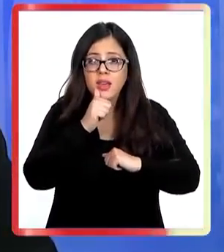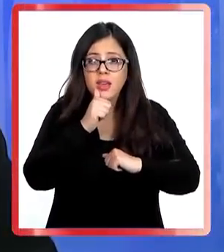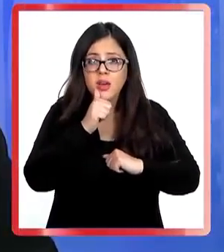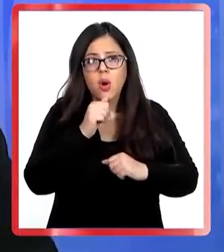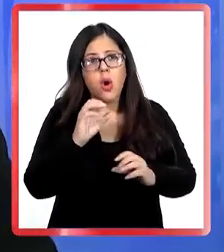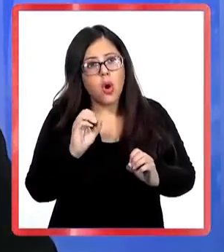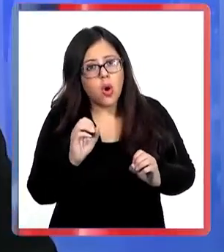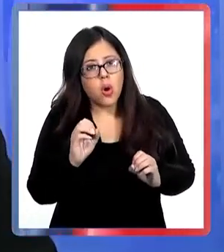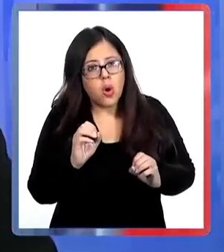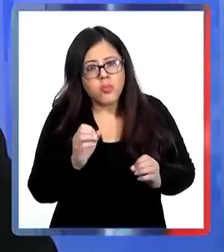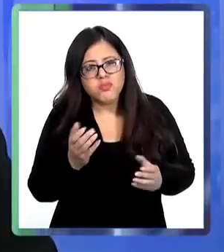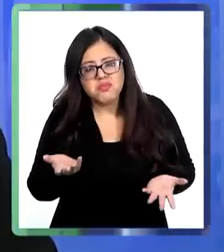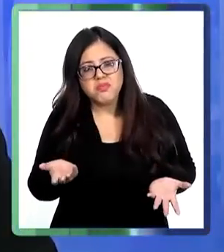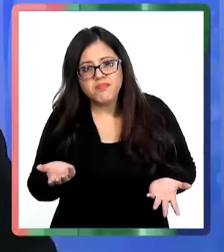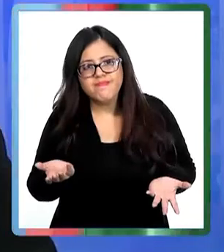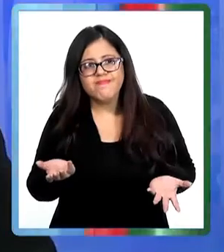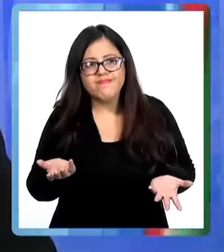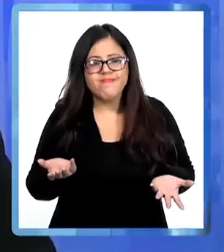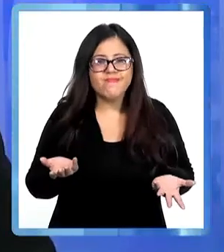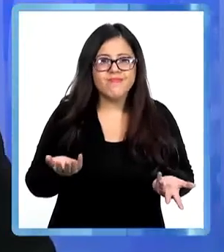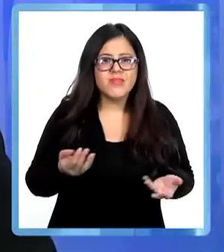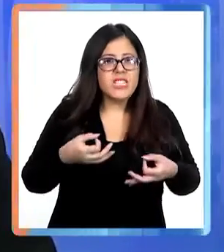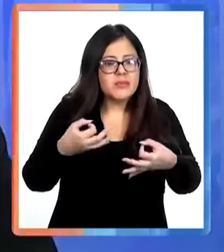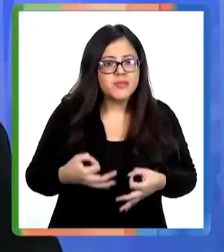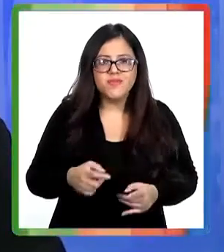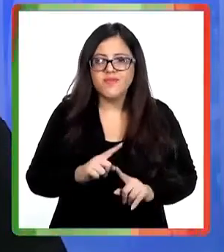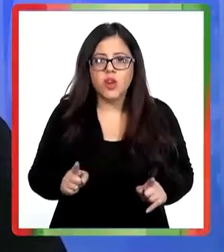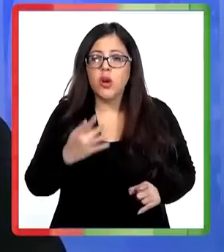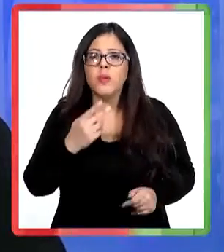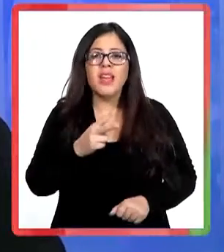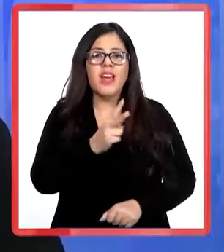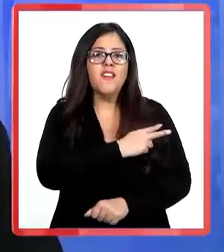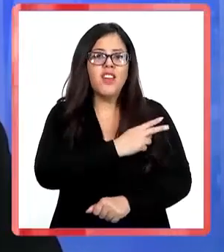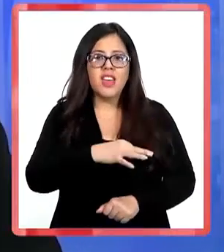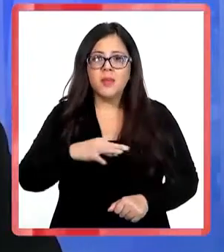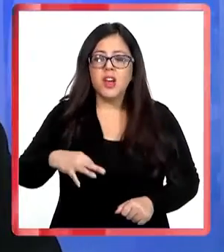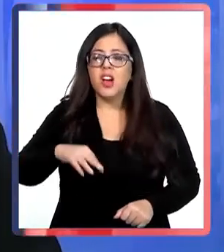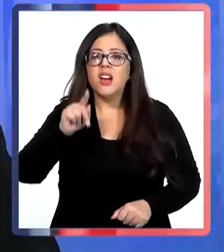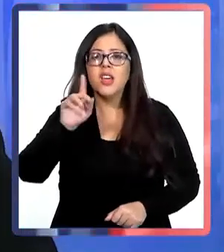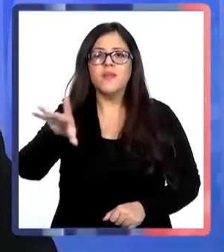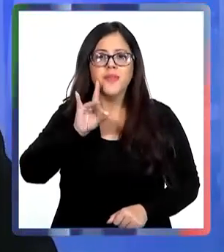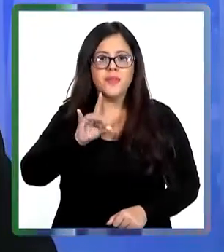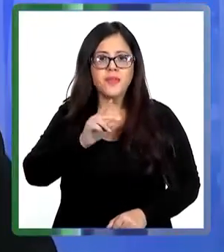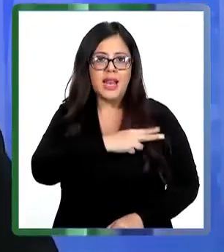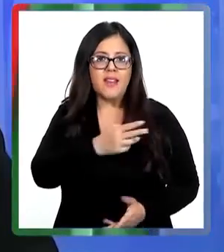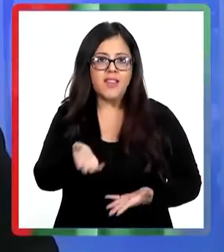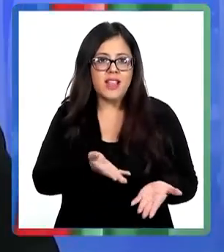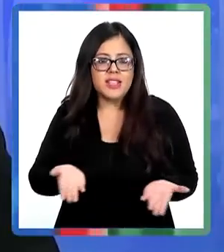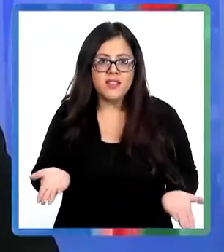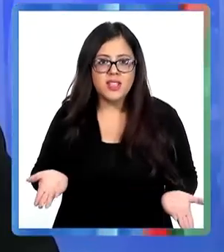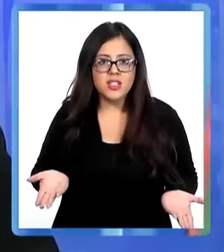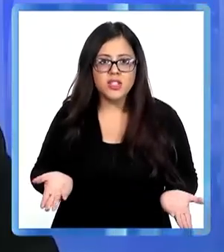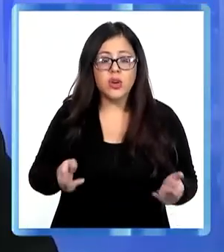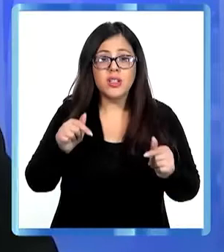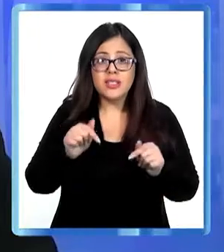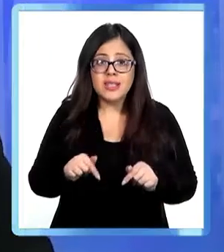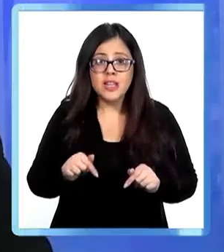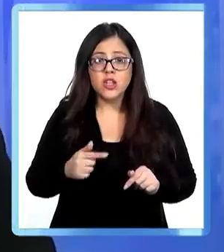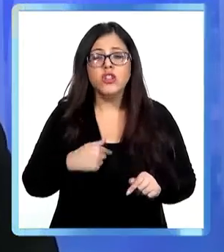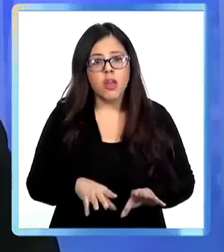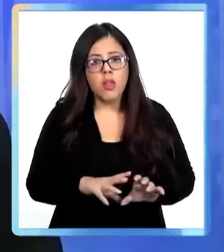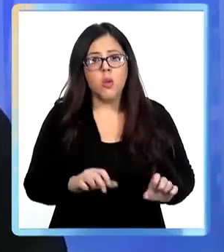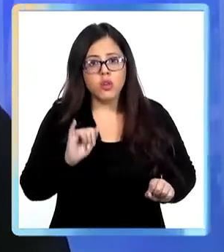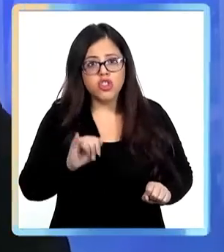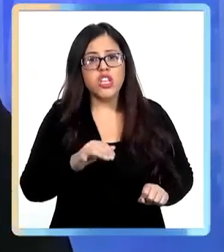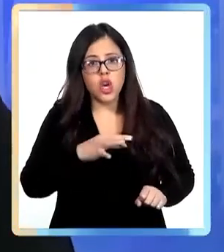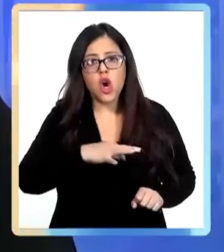no tiene ningún sentido, porque los jefes de gabinete los designa el jefe de servicio. Y en esto yo estoy totalmente de